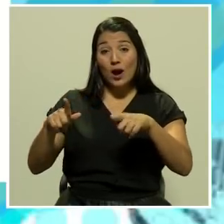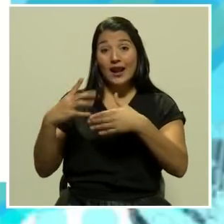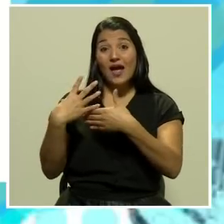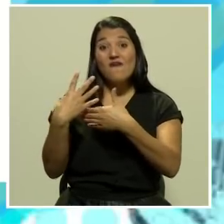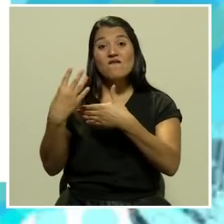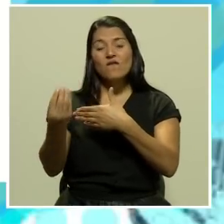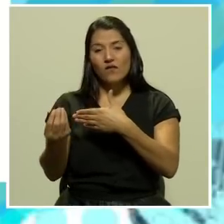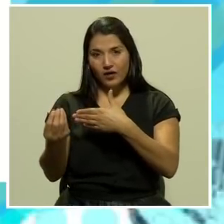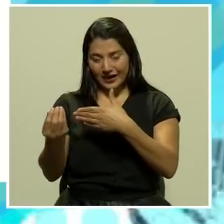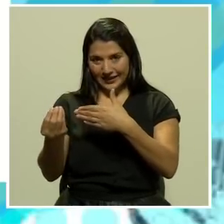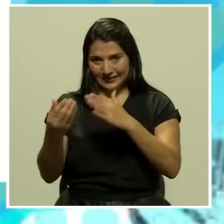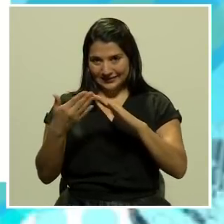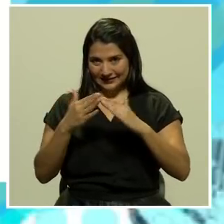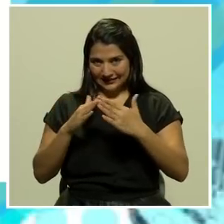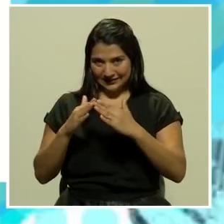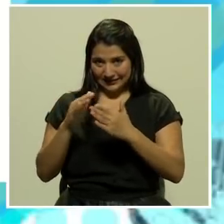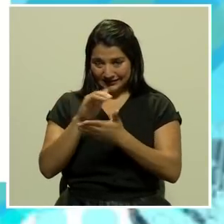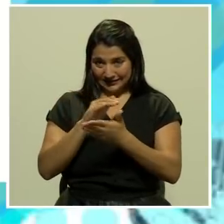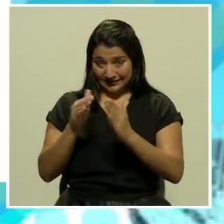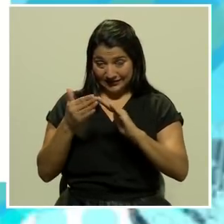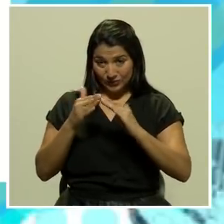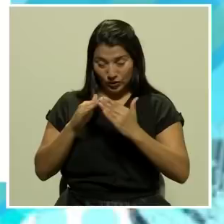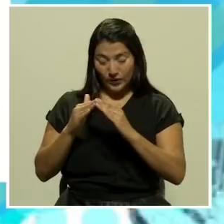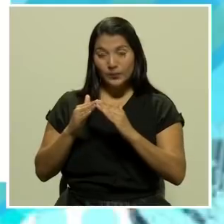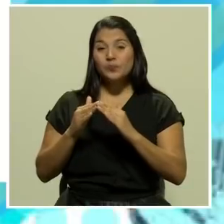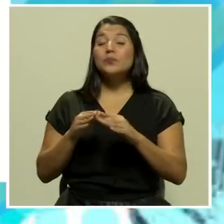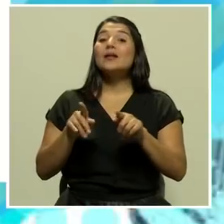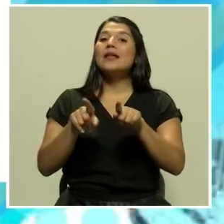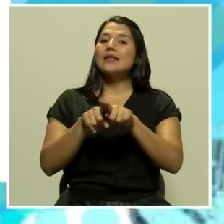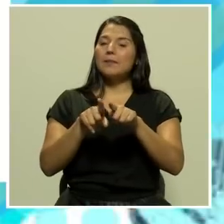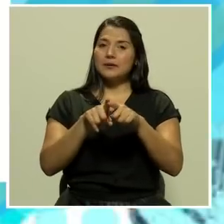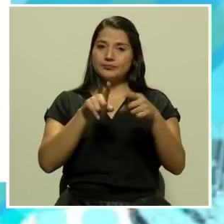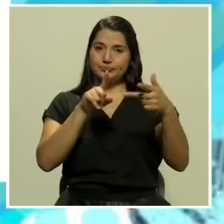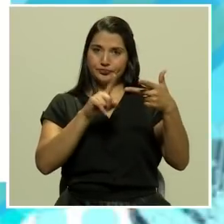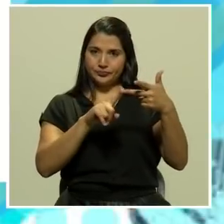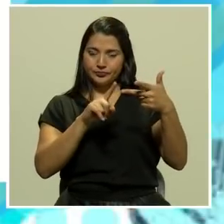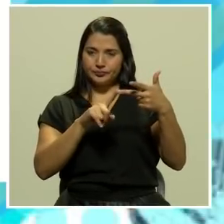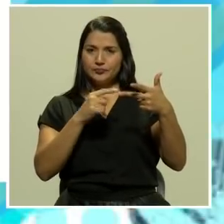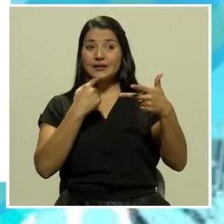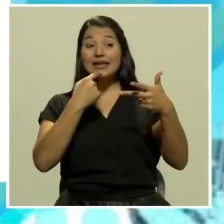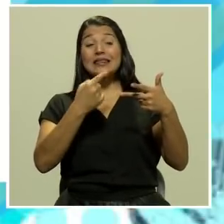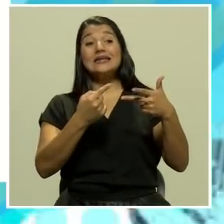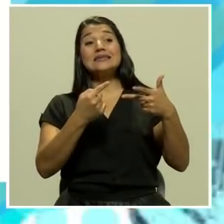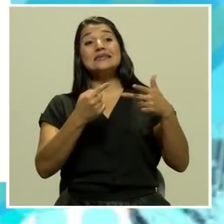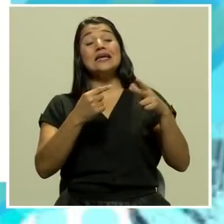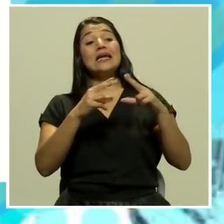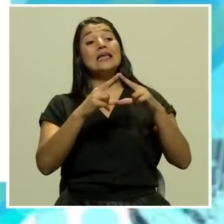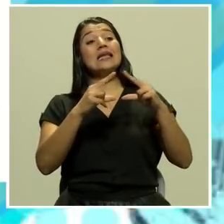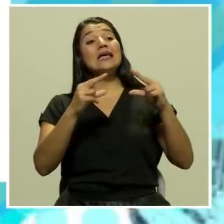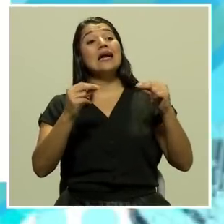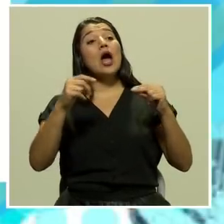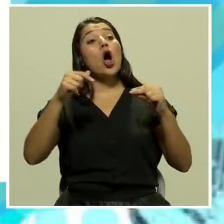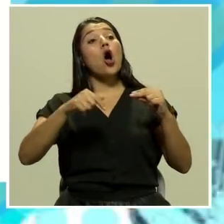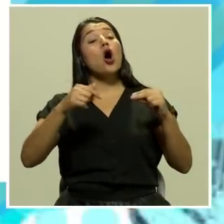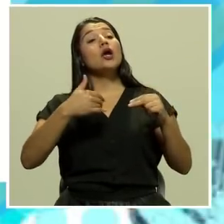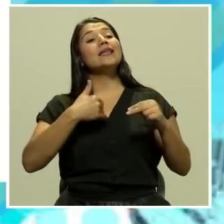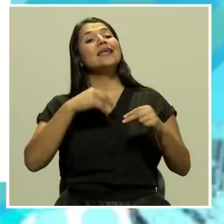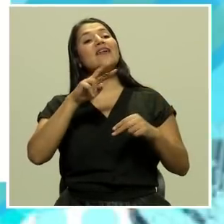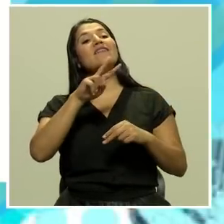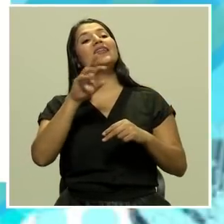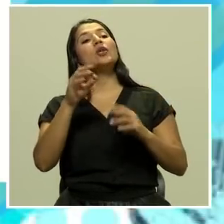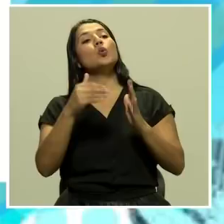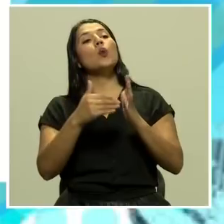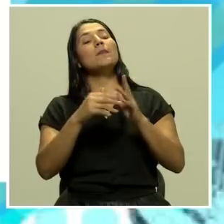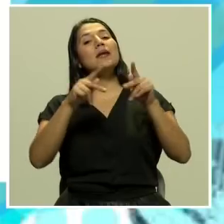La otra información que hay es del Imperial College of London, que te dice Nicaragua a partir de hoy va a tener 29,000 casos